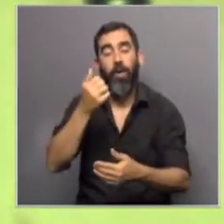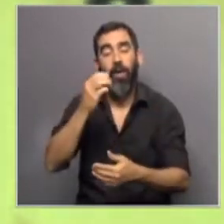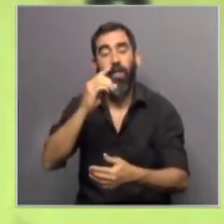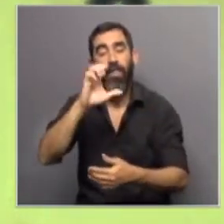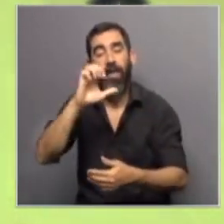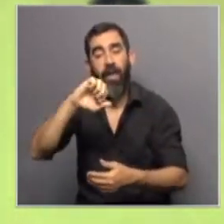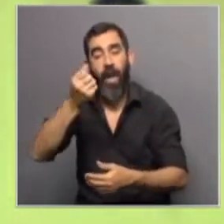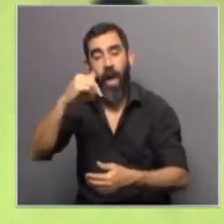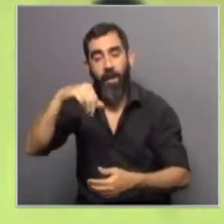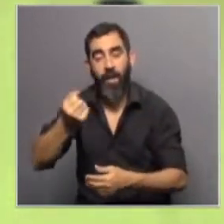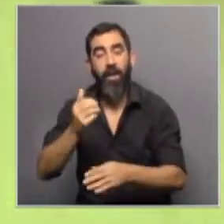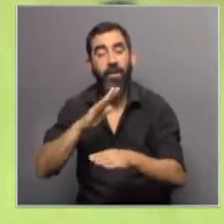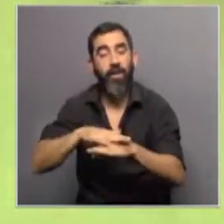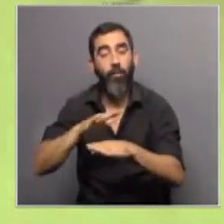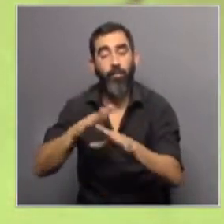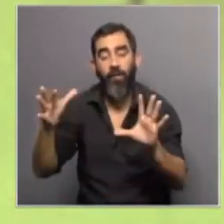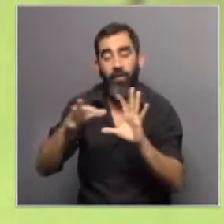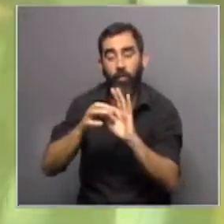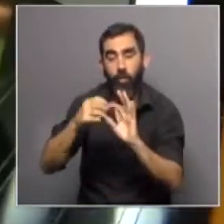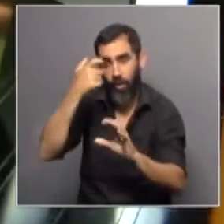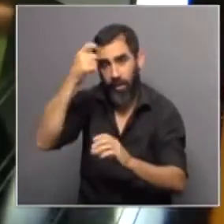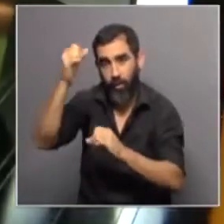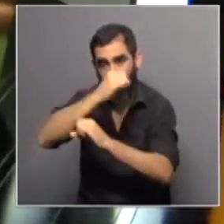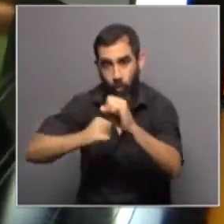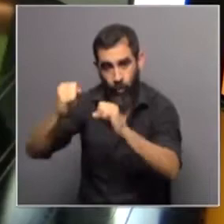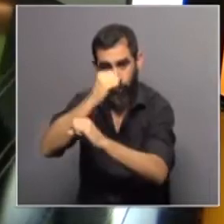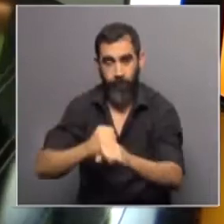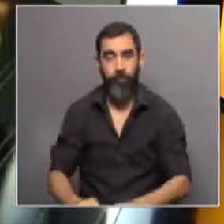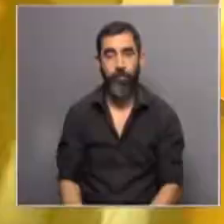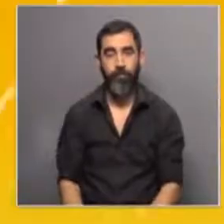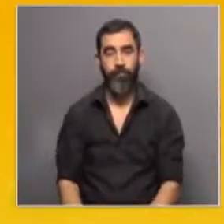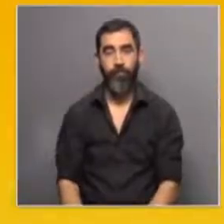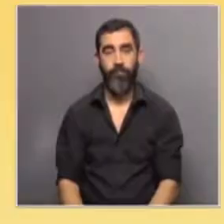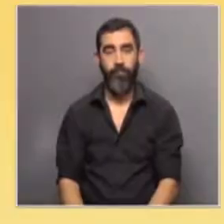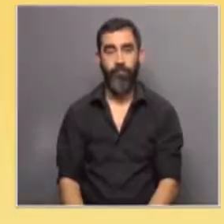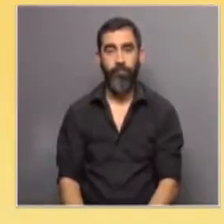Ana, responsable de vinculación tecnológica de PDCIVA.